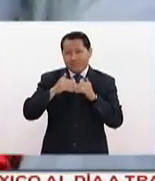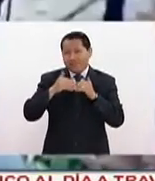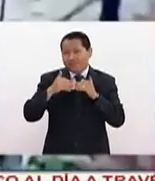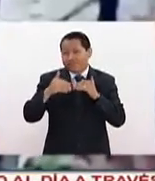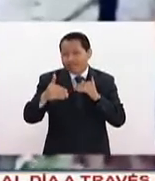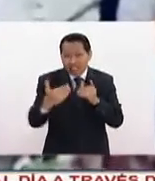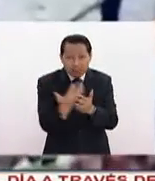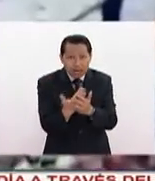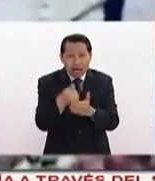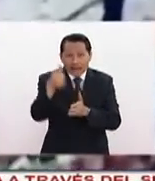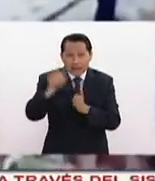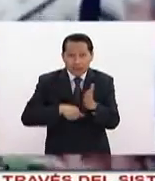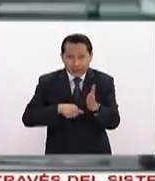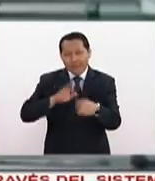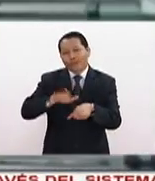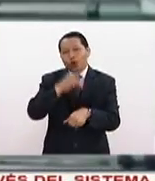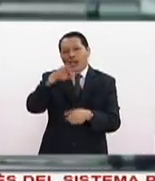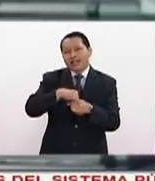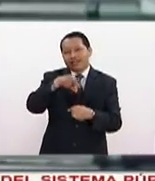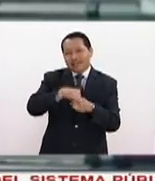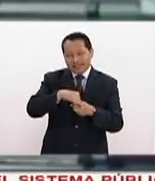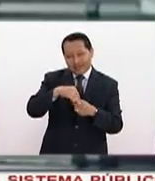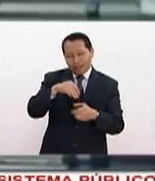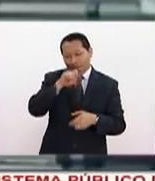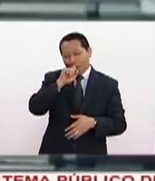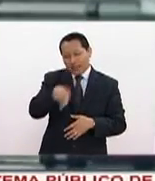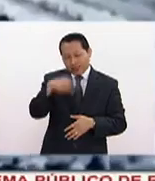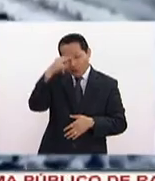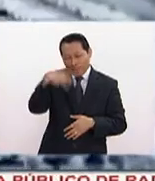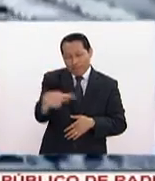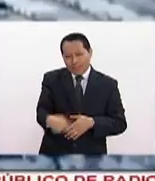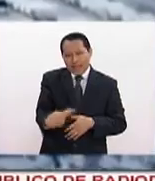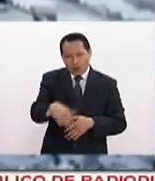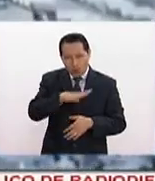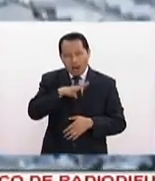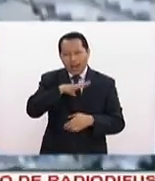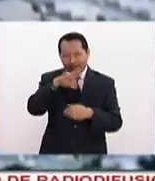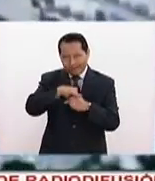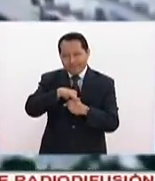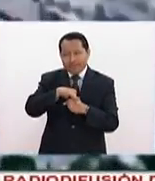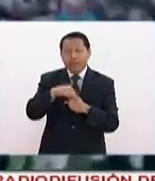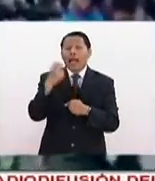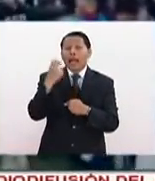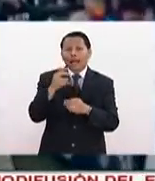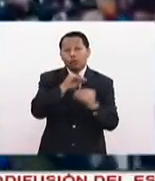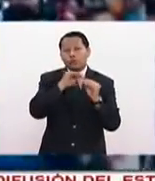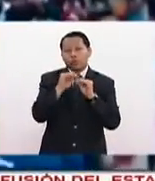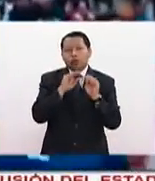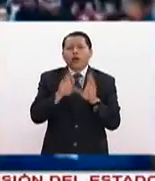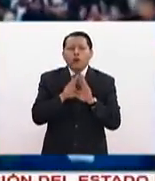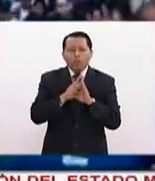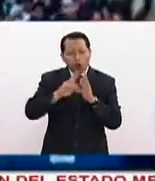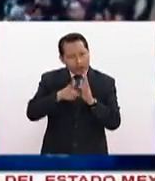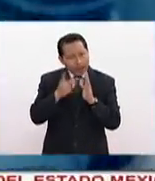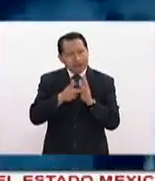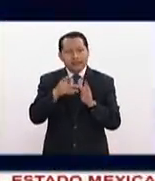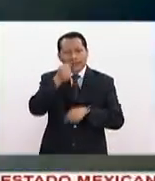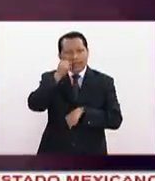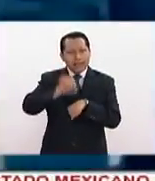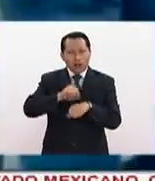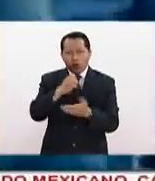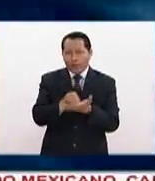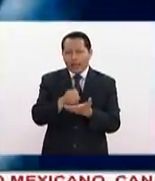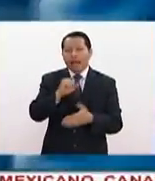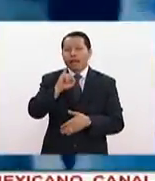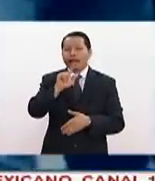negociaciones debido a las elecciones presidenciales que se llevarán a cabo aquí en nuestro país. Para esta ronda volverán a tener presencia el secretario de